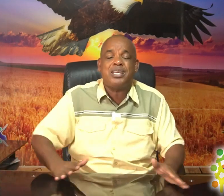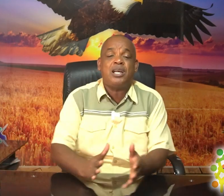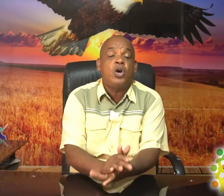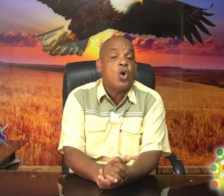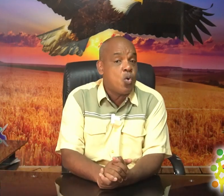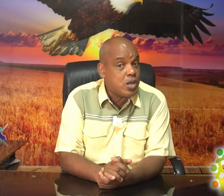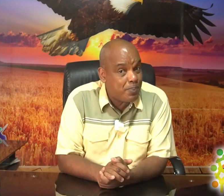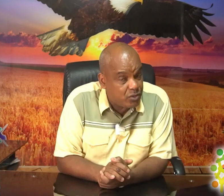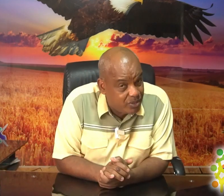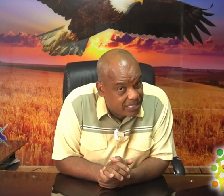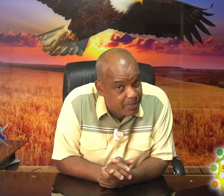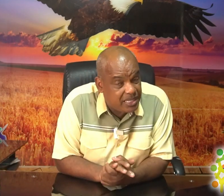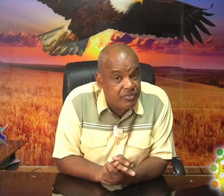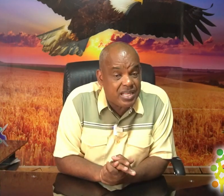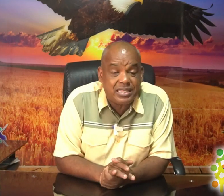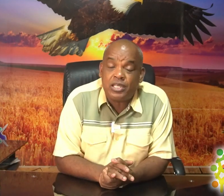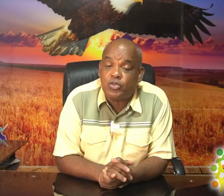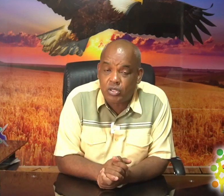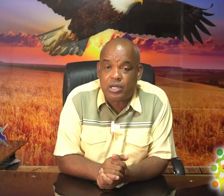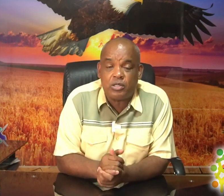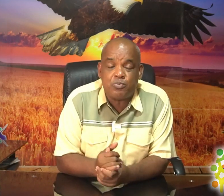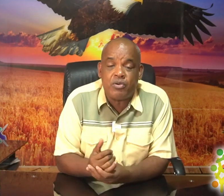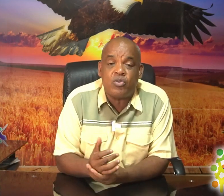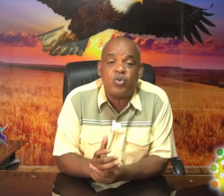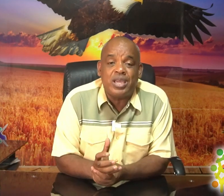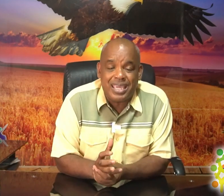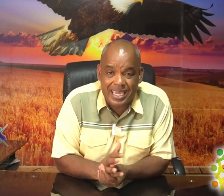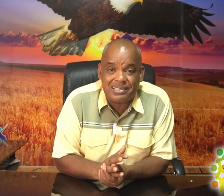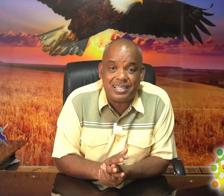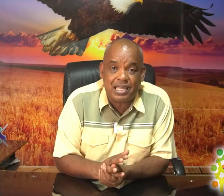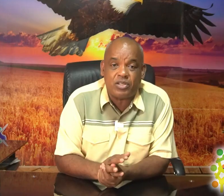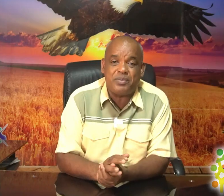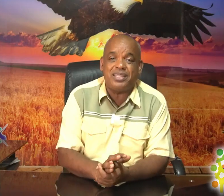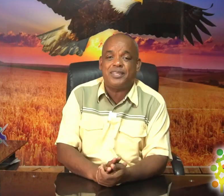te veo y la comunidad, un espacio netamente diferente donde la voz del pueblo es la voz de mi gente.